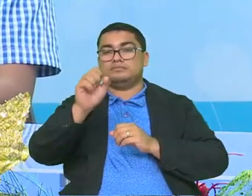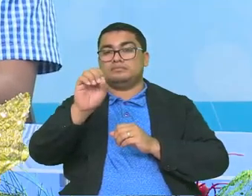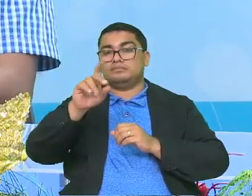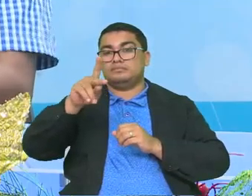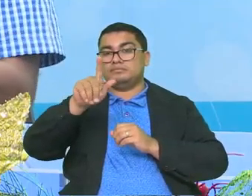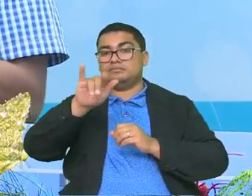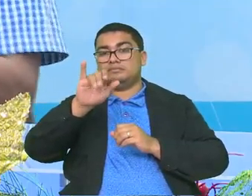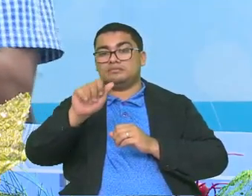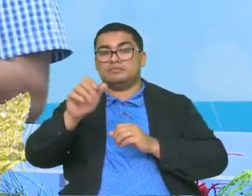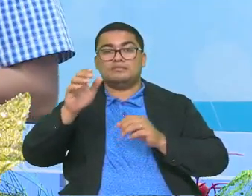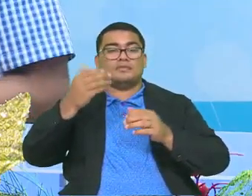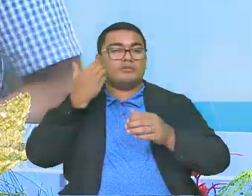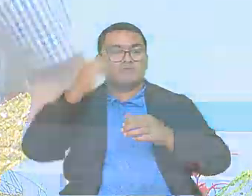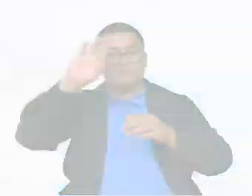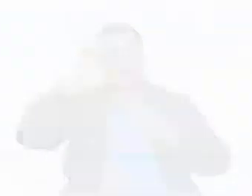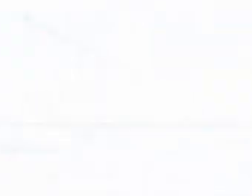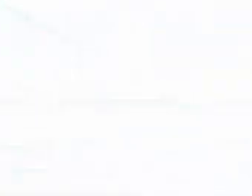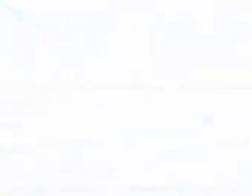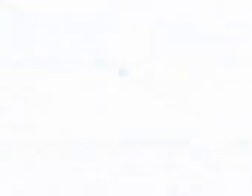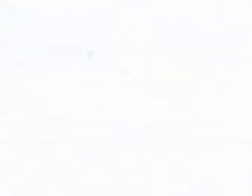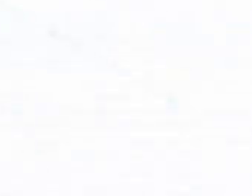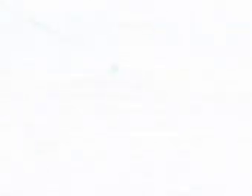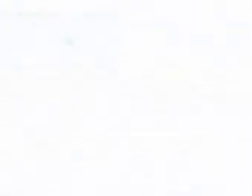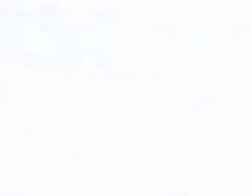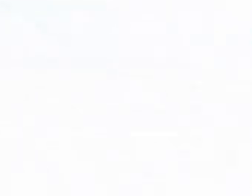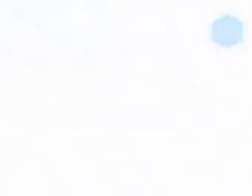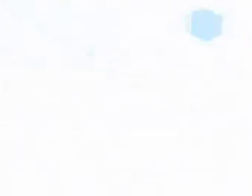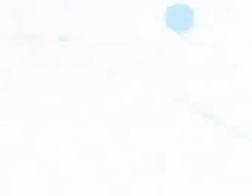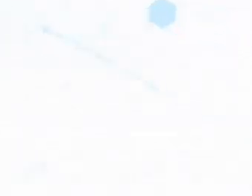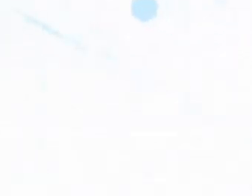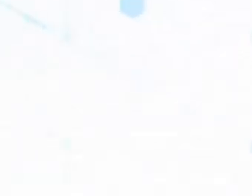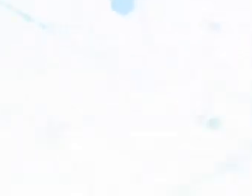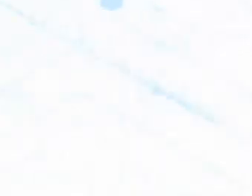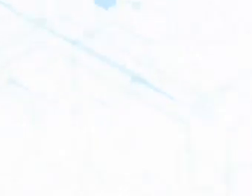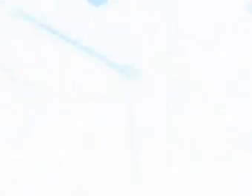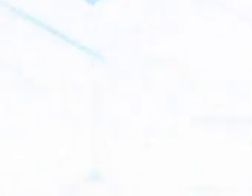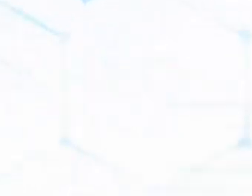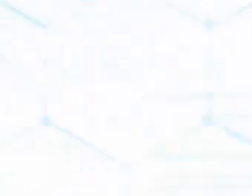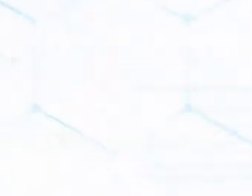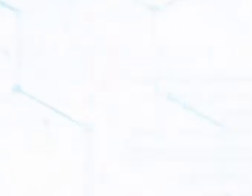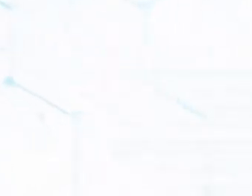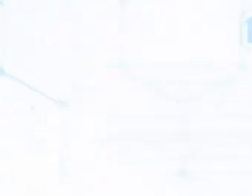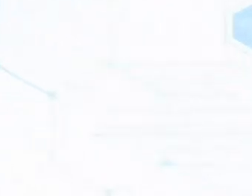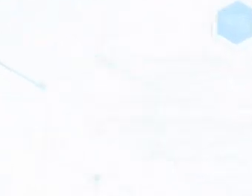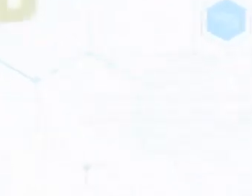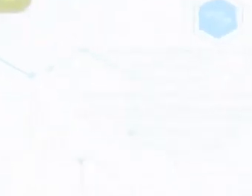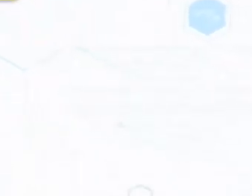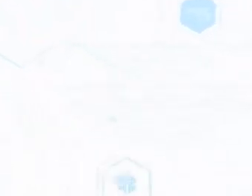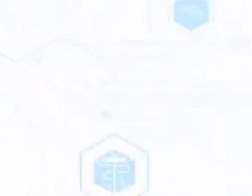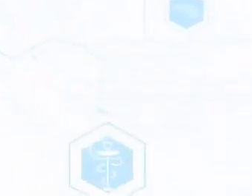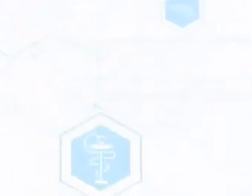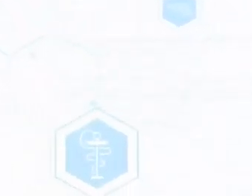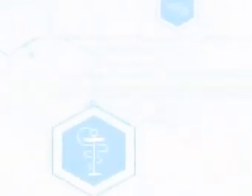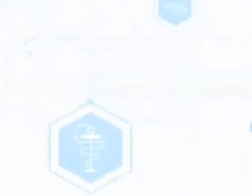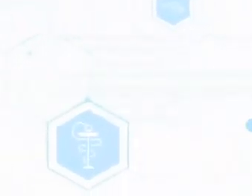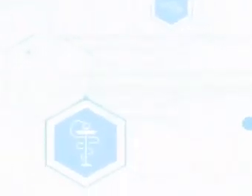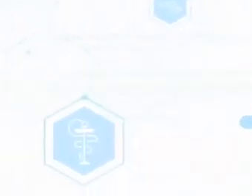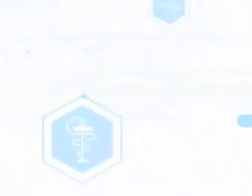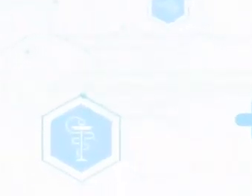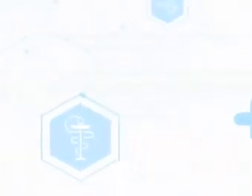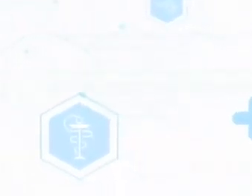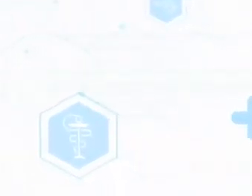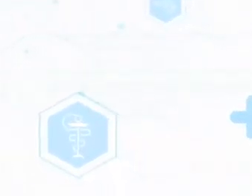de esos exámenes que contribuyen mejor al diagnóstico cuando regresemos de la siguiente pausa. De acuerdo. Pues, usted no le cambia de canal, amigos televidentes, que estamos hablando